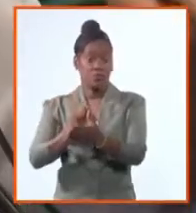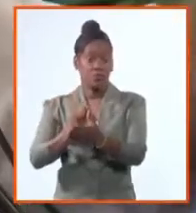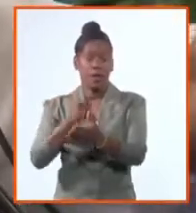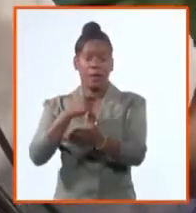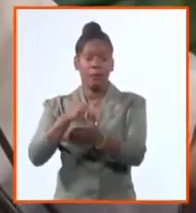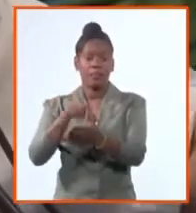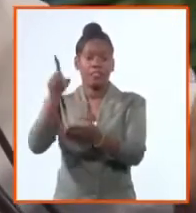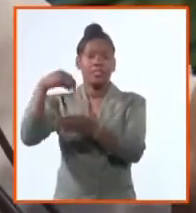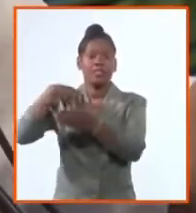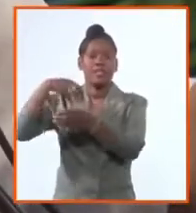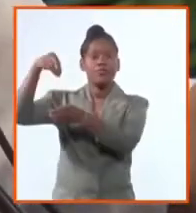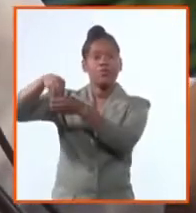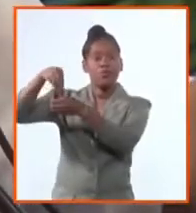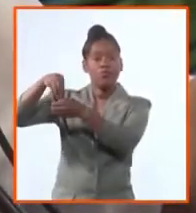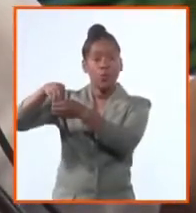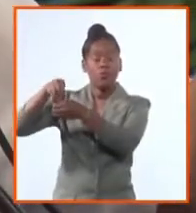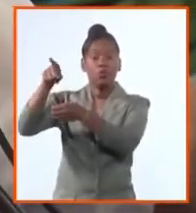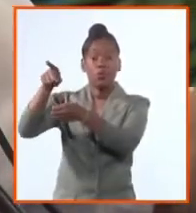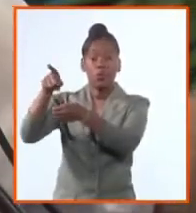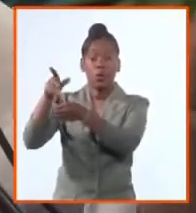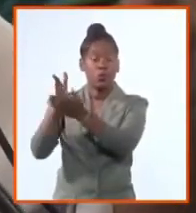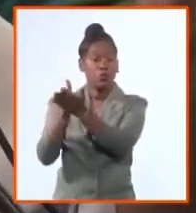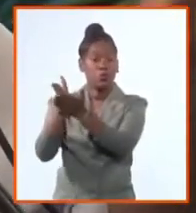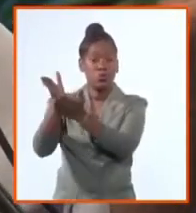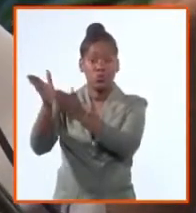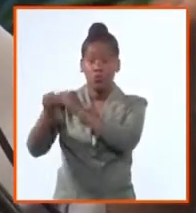de la herencia de lo que quedó entonces, sigue siendo una potencia